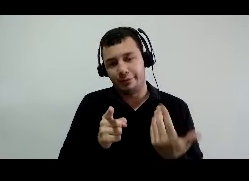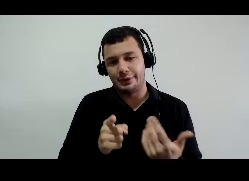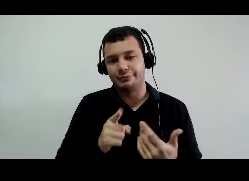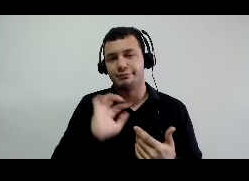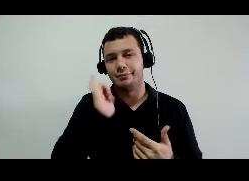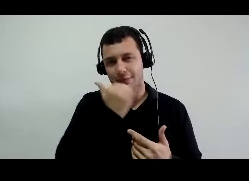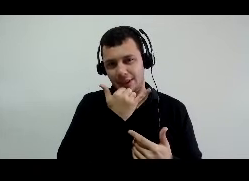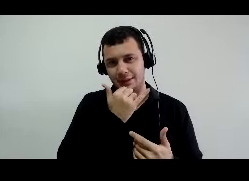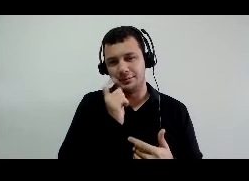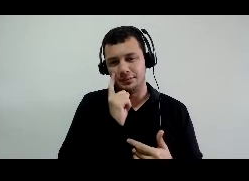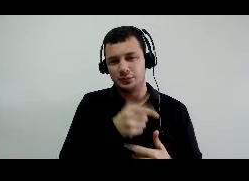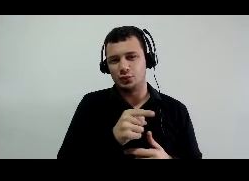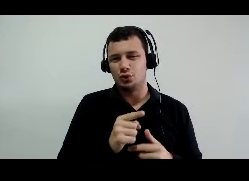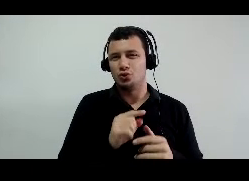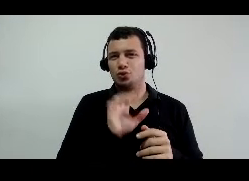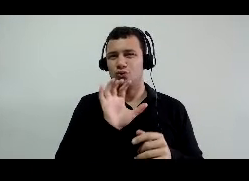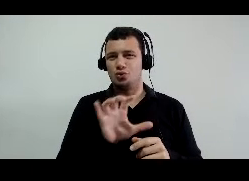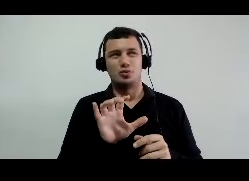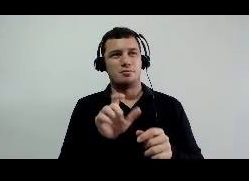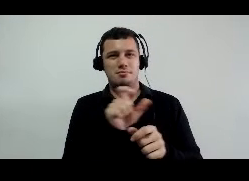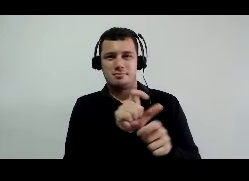pacientes